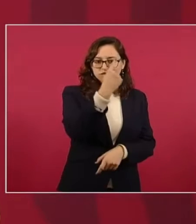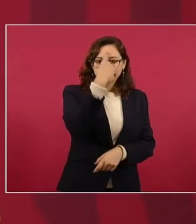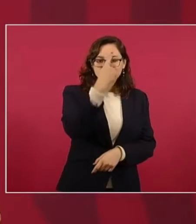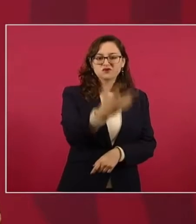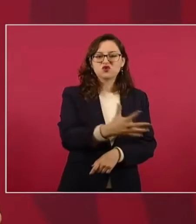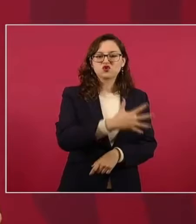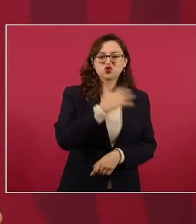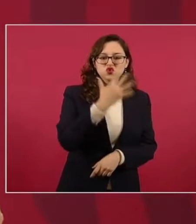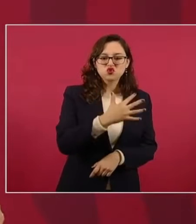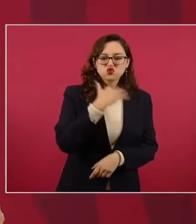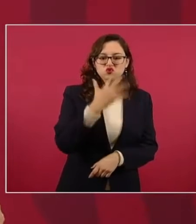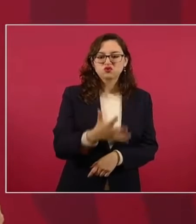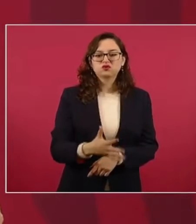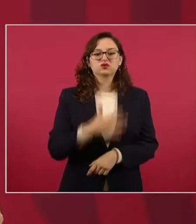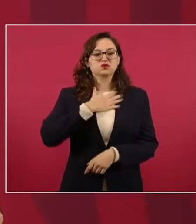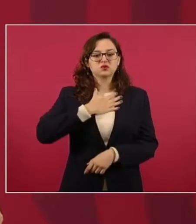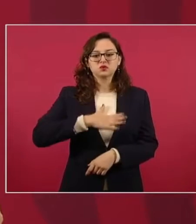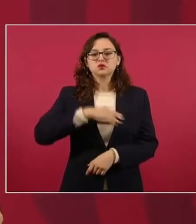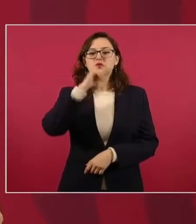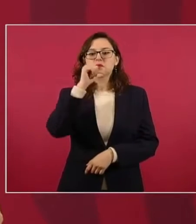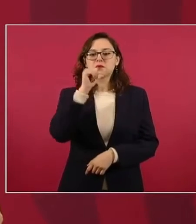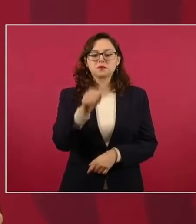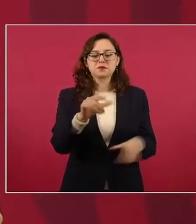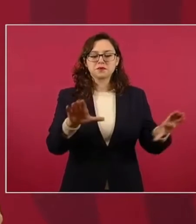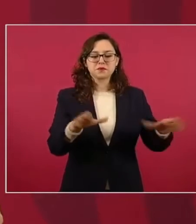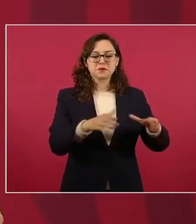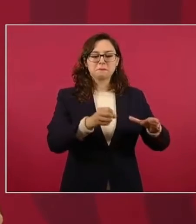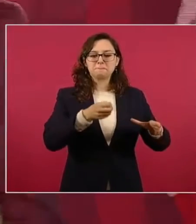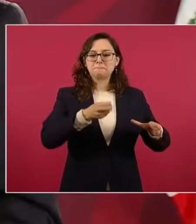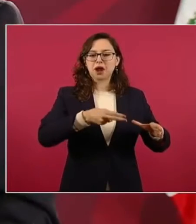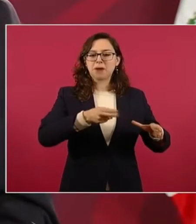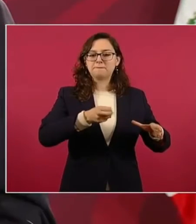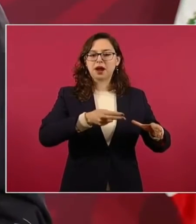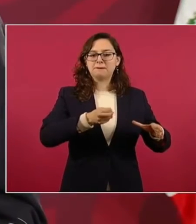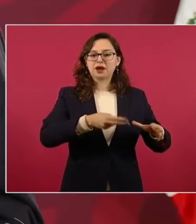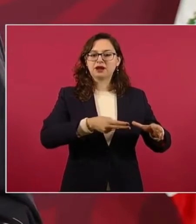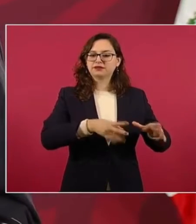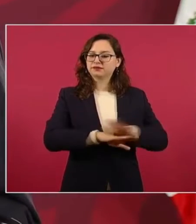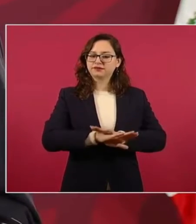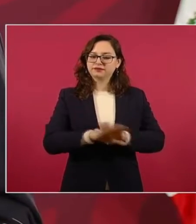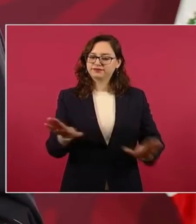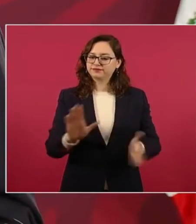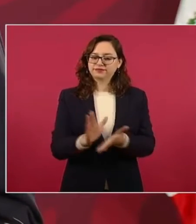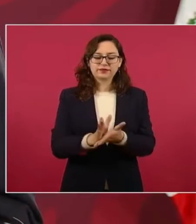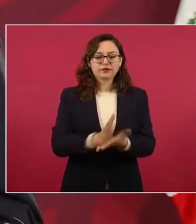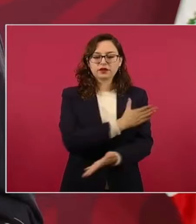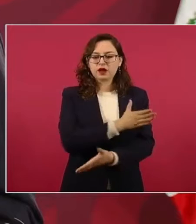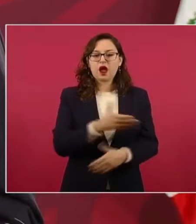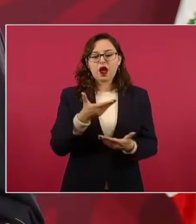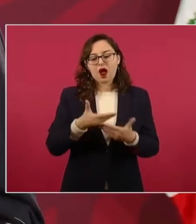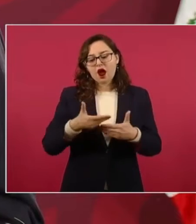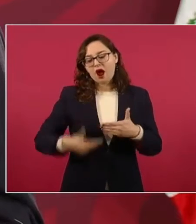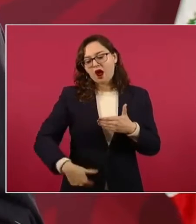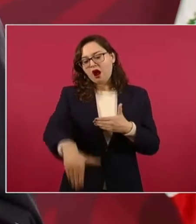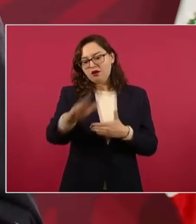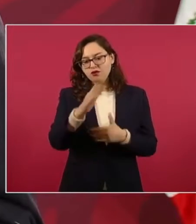de injusticias y de privilegios. Entonces, en eso estamos y vamos a informarles todos